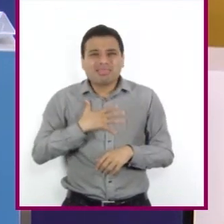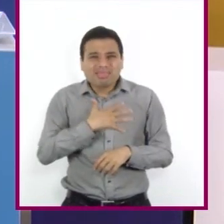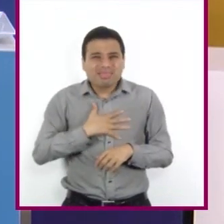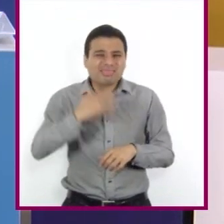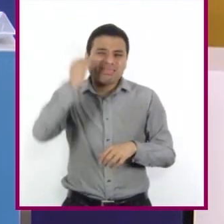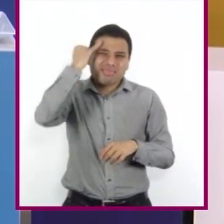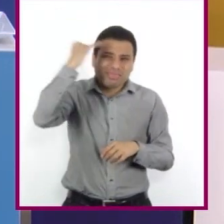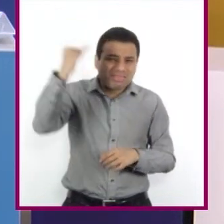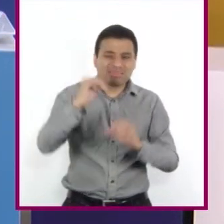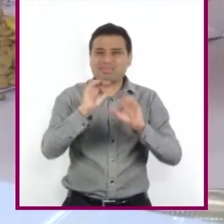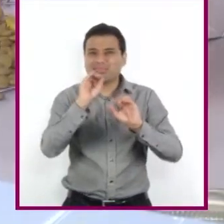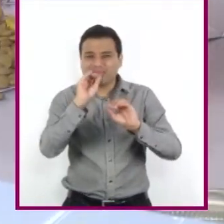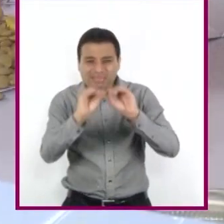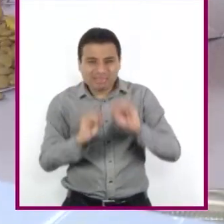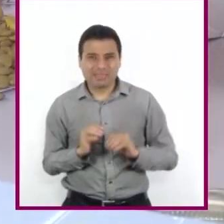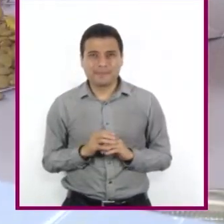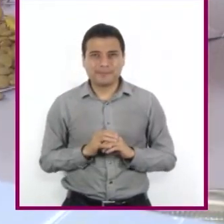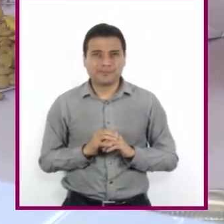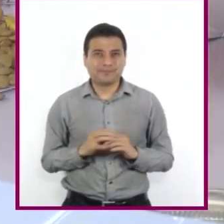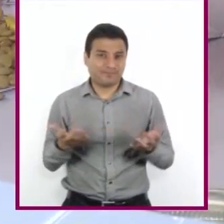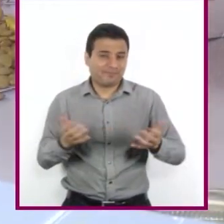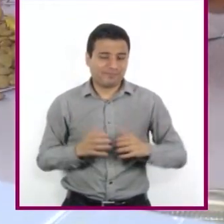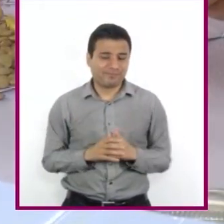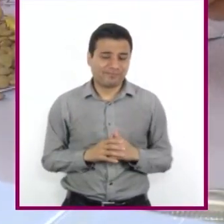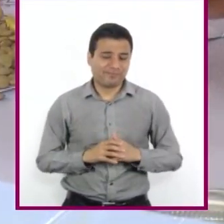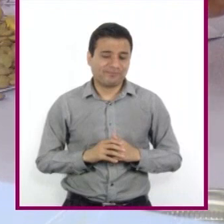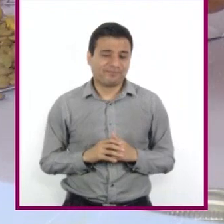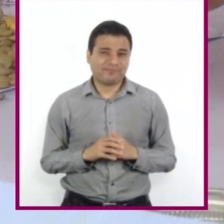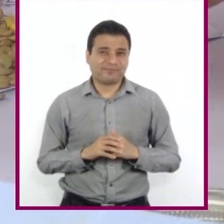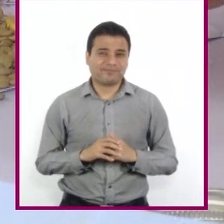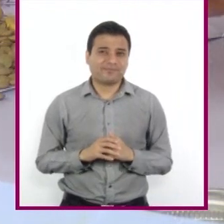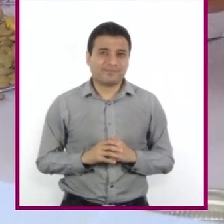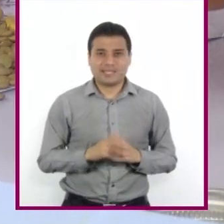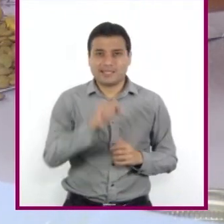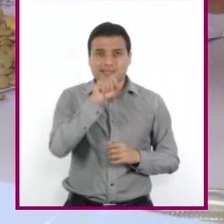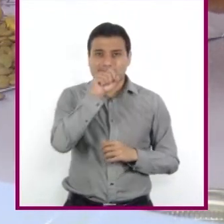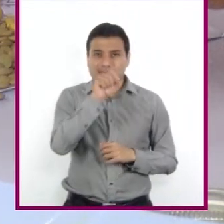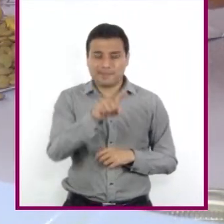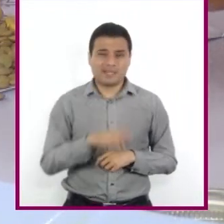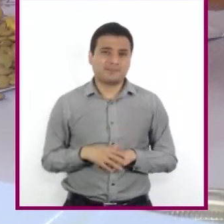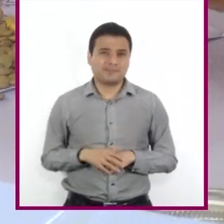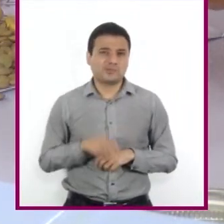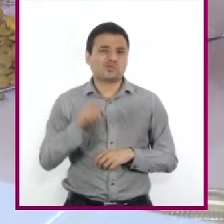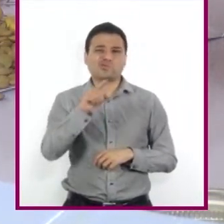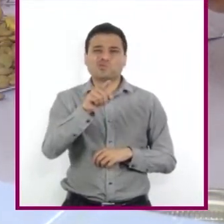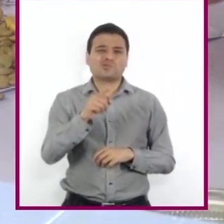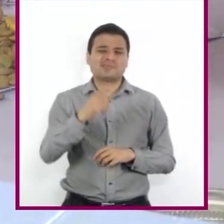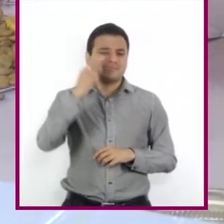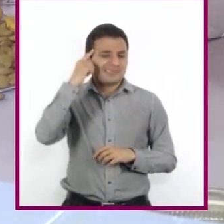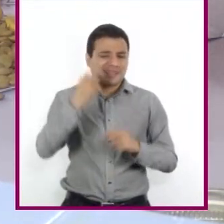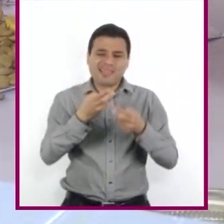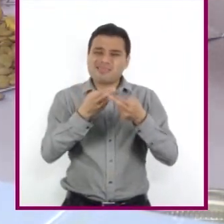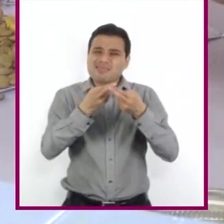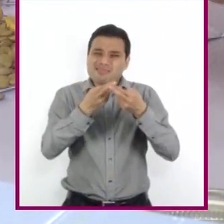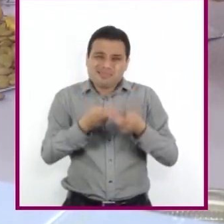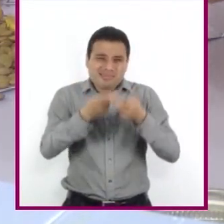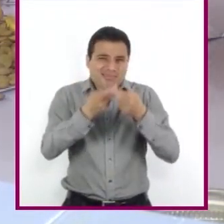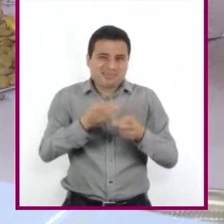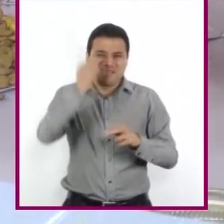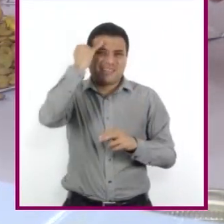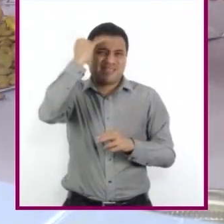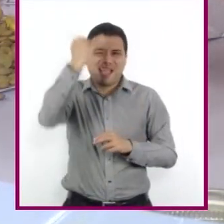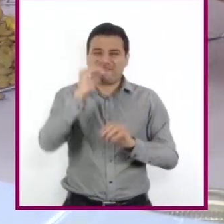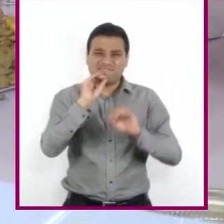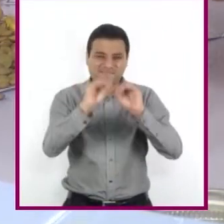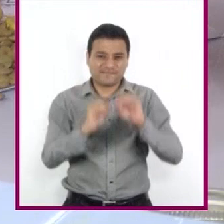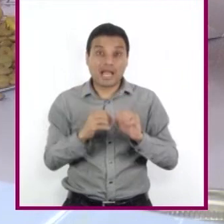un poco. Y también, pues bueno, utilizar el poder, la creatividad de su imaginación. Bueno,